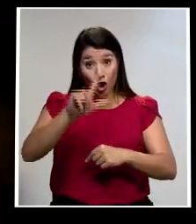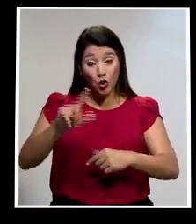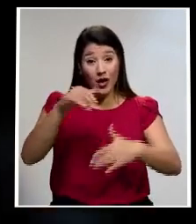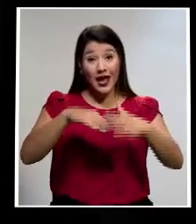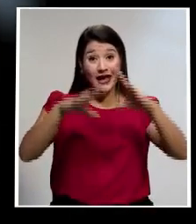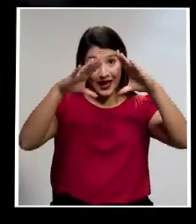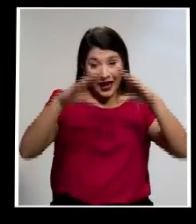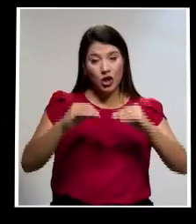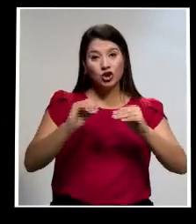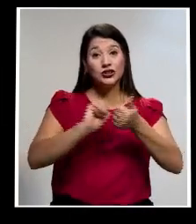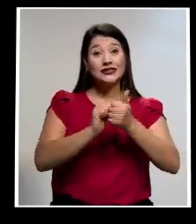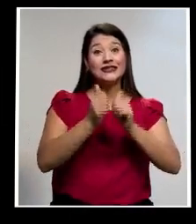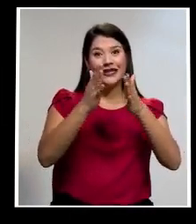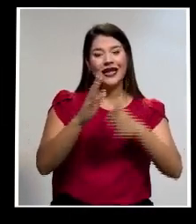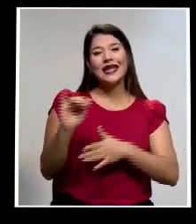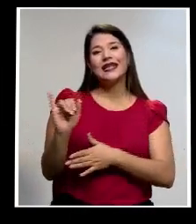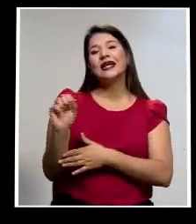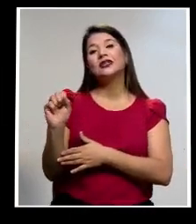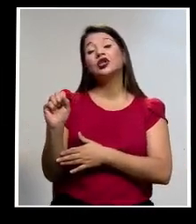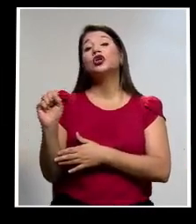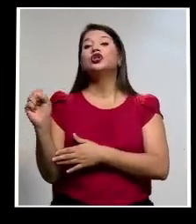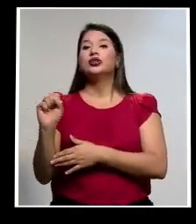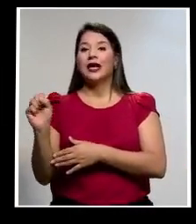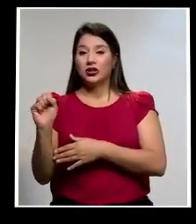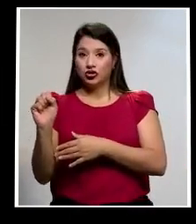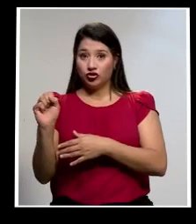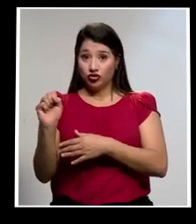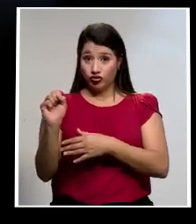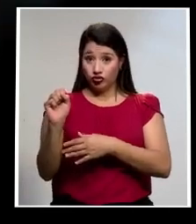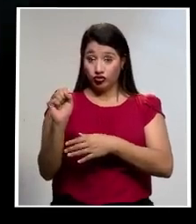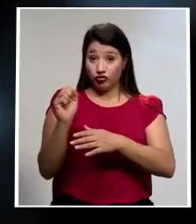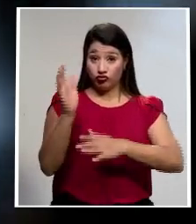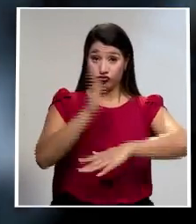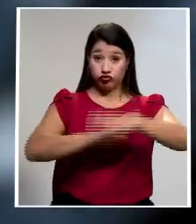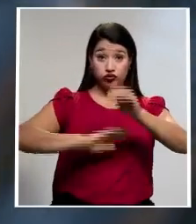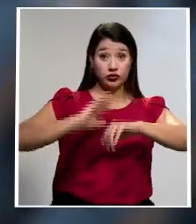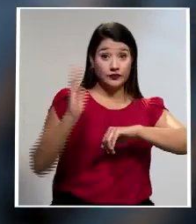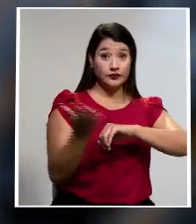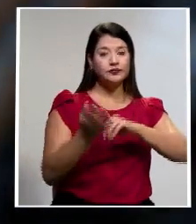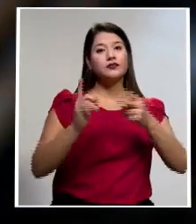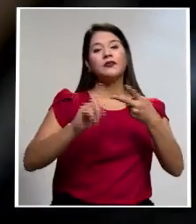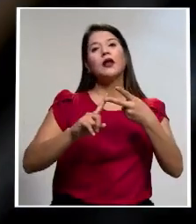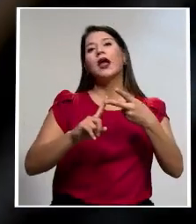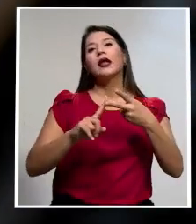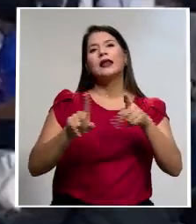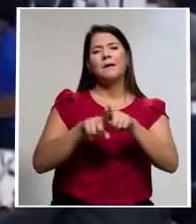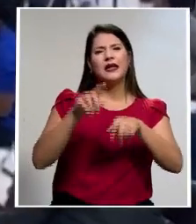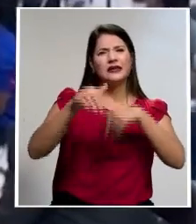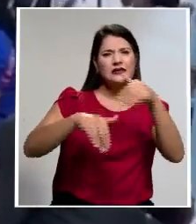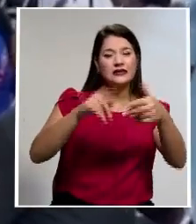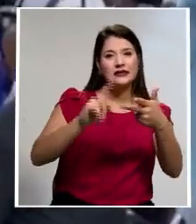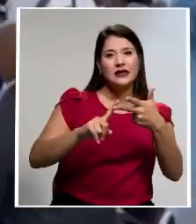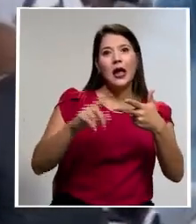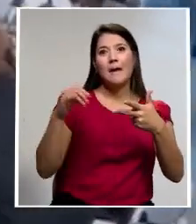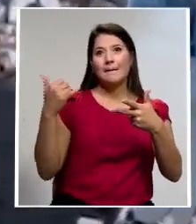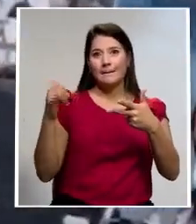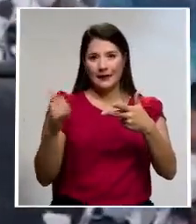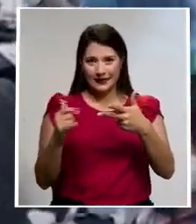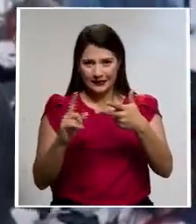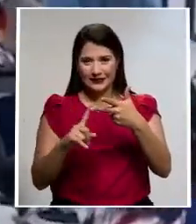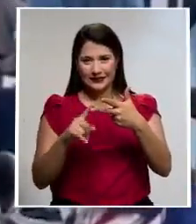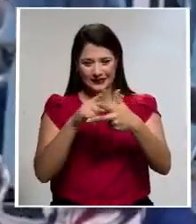Japón, los atletas Ignacio Sancho de judo, Beatriz Padrón y Arnoldo Herrera de natación, además de Leilani McGonagall y Brisa Genesee